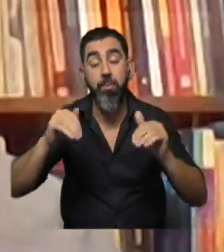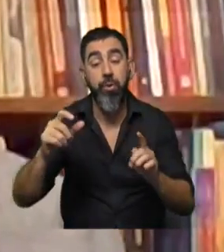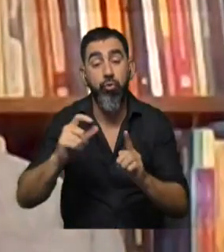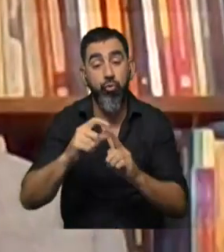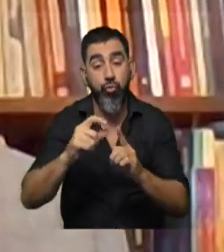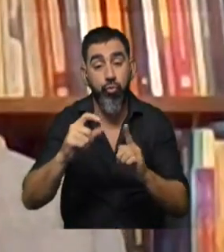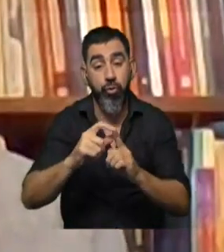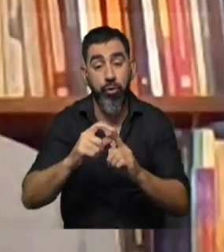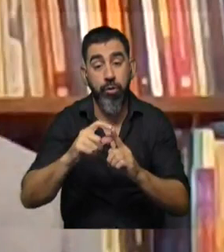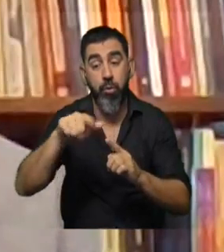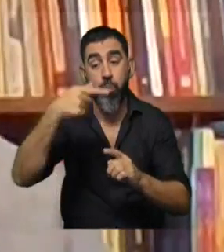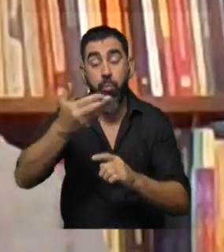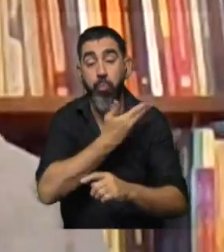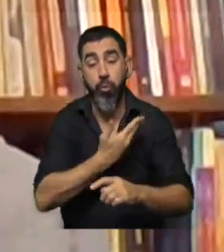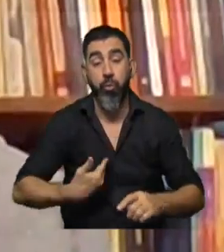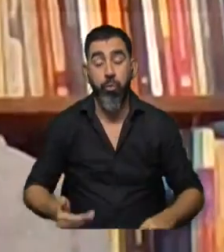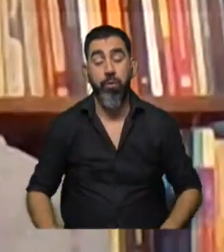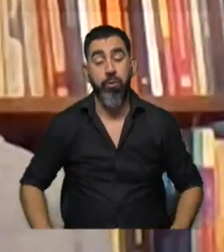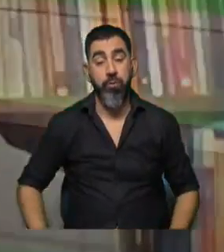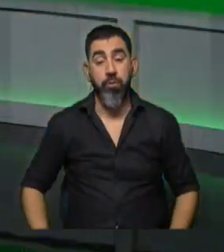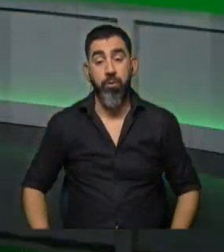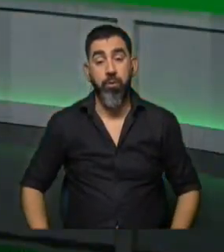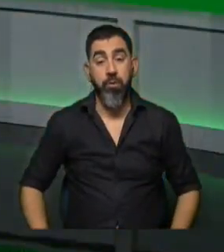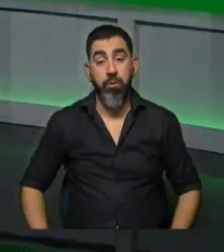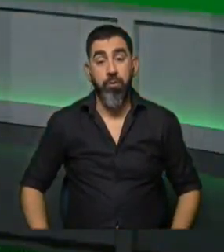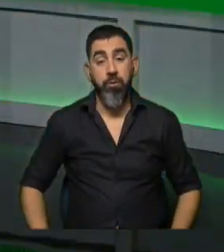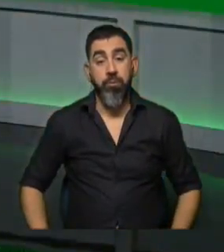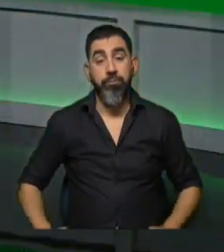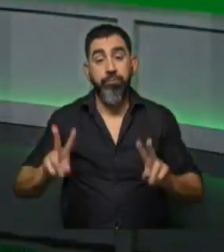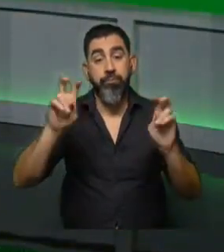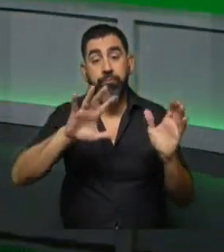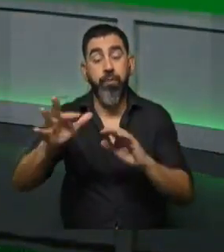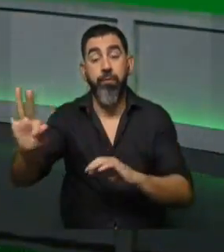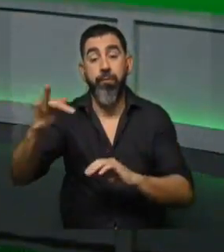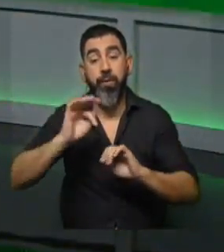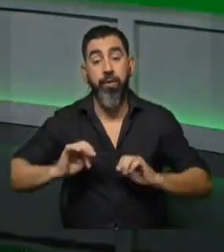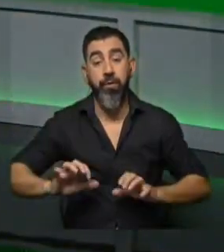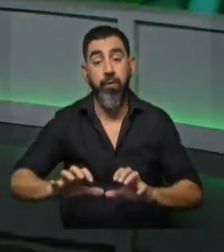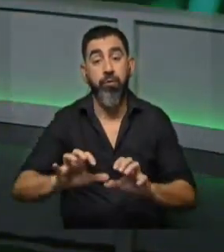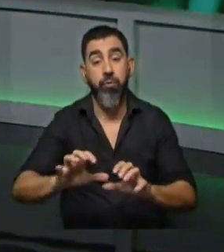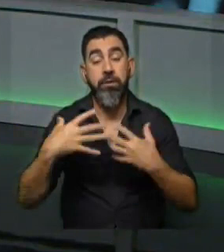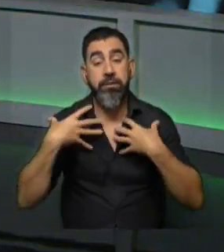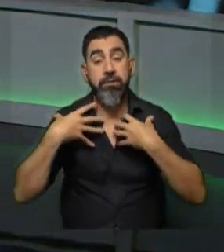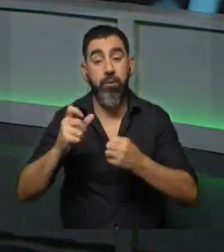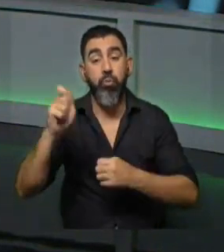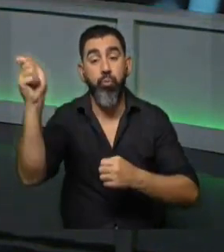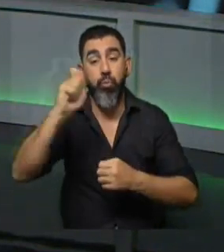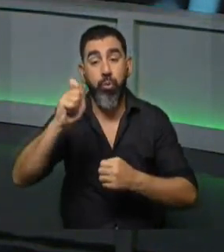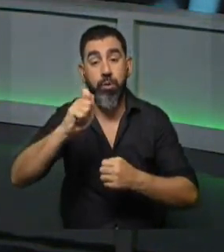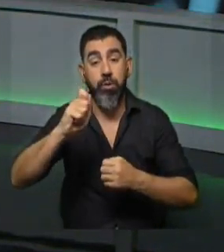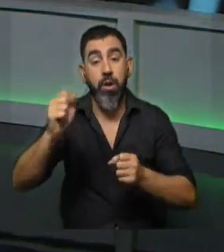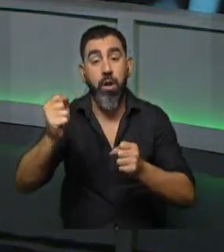de dólares en el próximo gobierno otros temas la federación de funcionarios de la salud pública